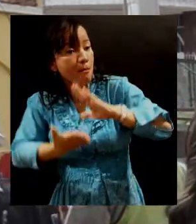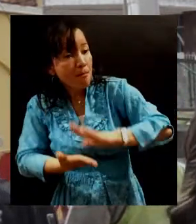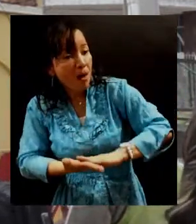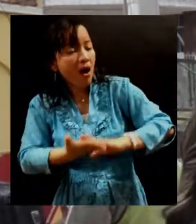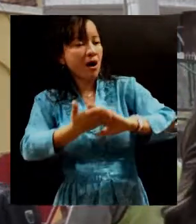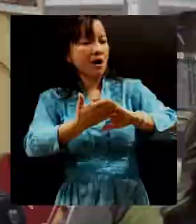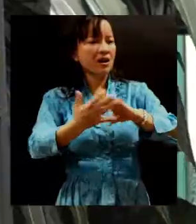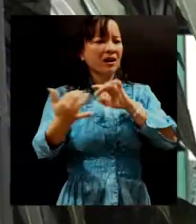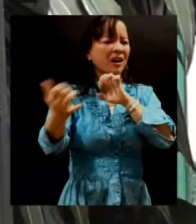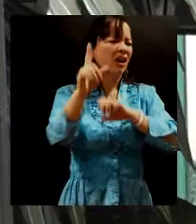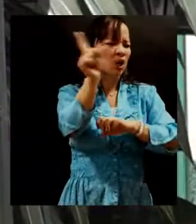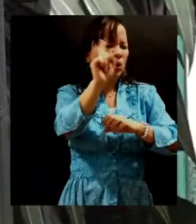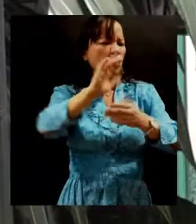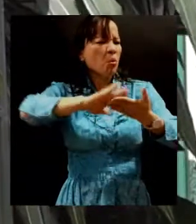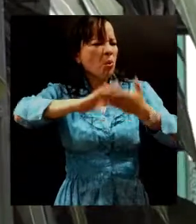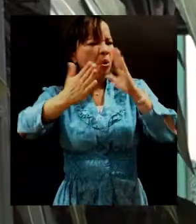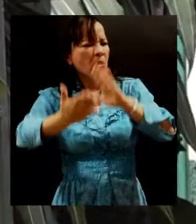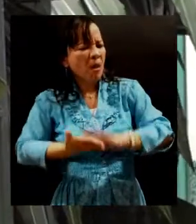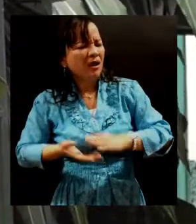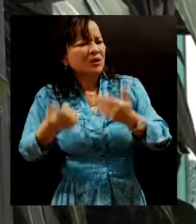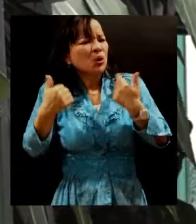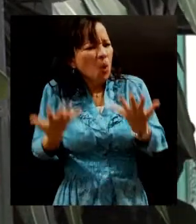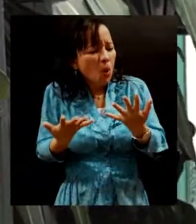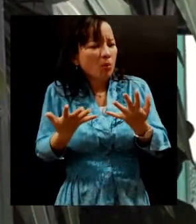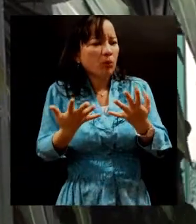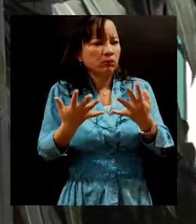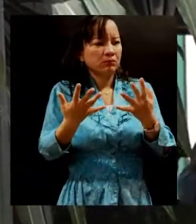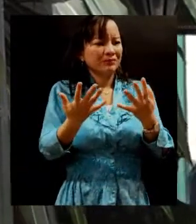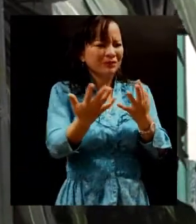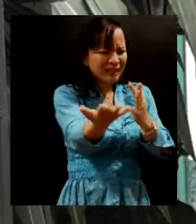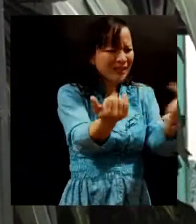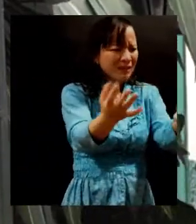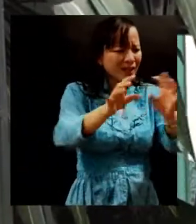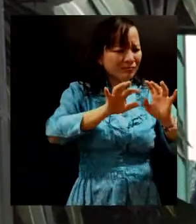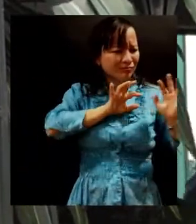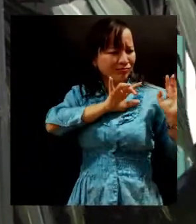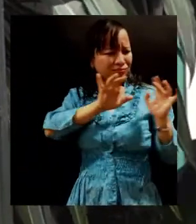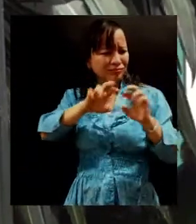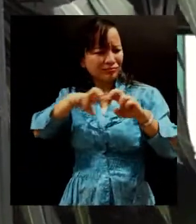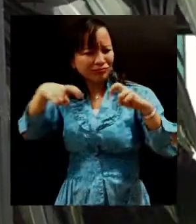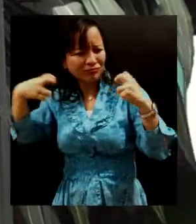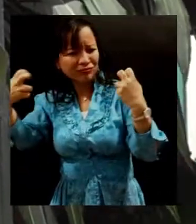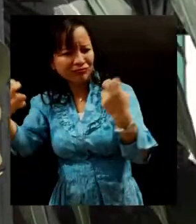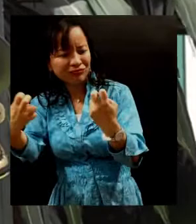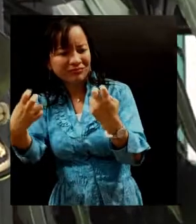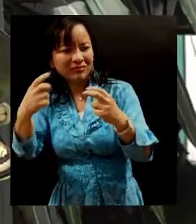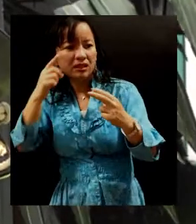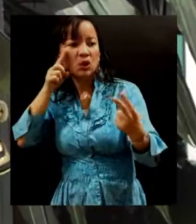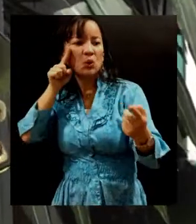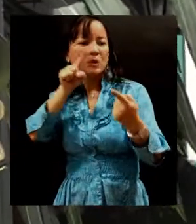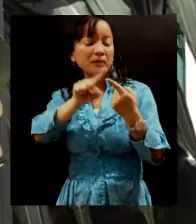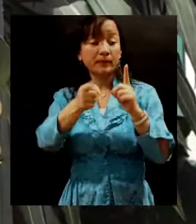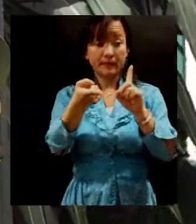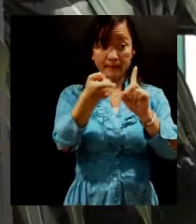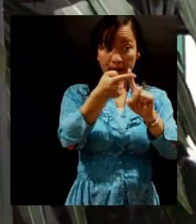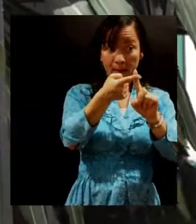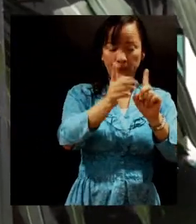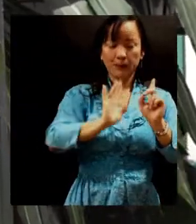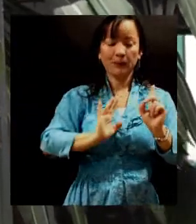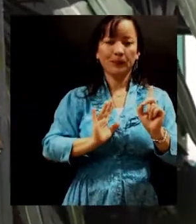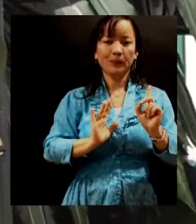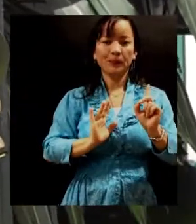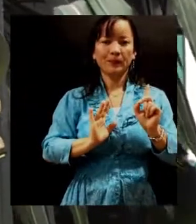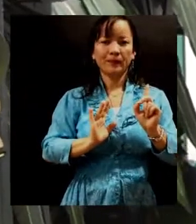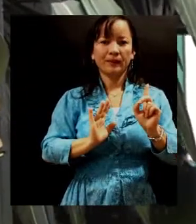para Boyacá. Estamos nosotros implementando este centro de conciliación con varios objetivos en particular.